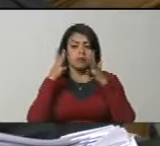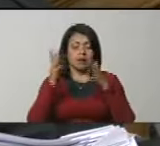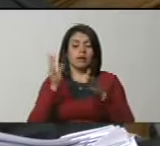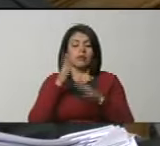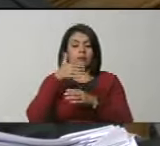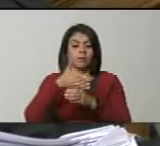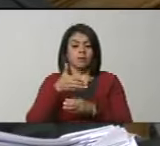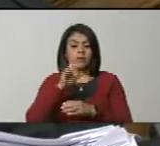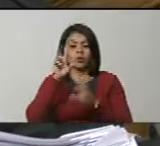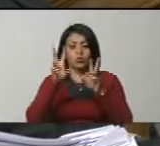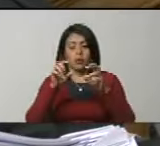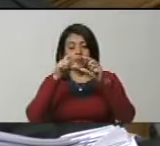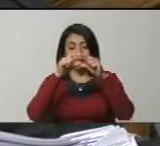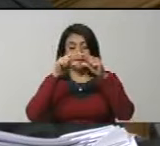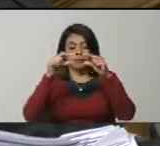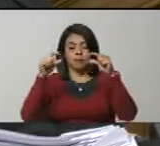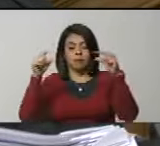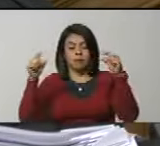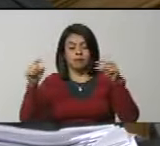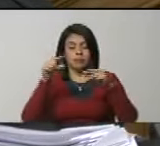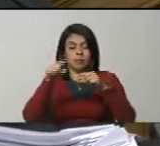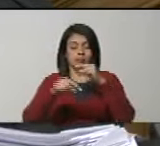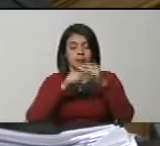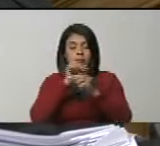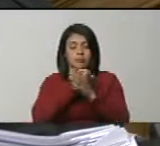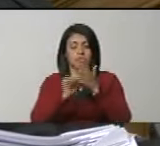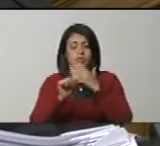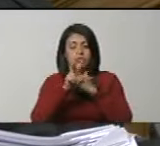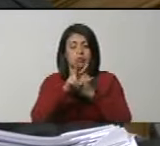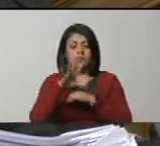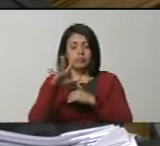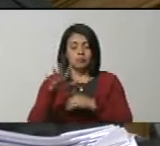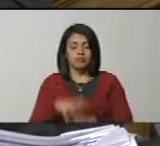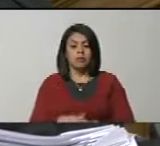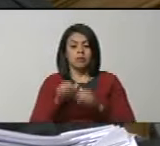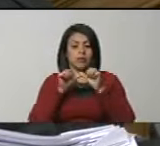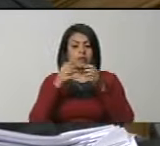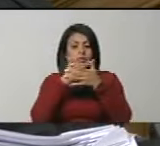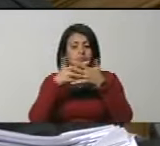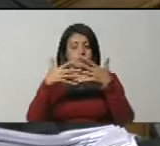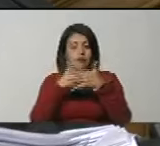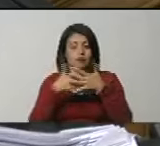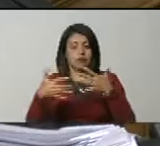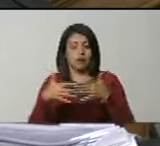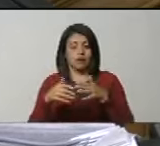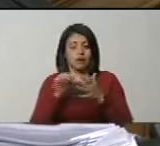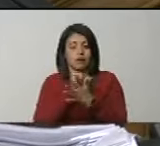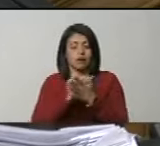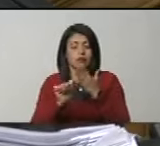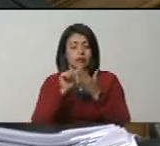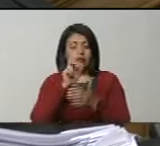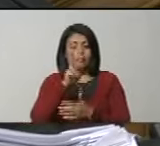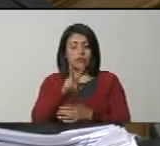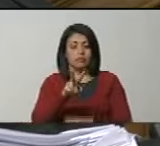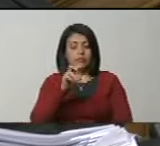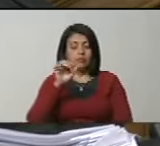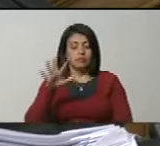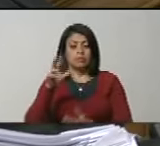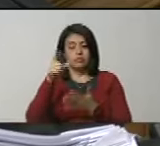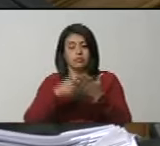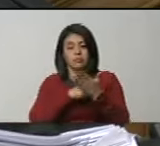la incorporación de un nuevo epígrafe, el cual pasa a ser el epígrafe del artículo 25, quedando redactado en los siguientes términos. Epígrafe.